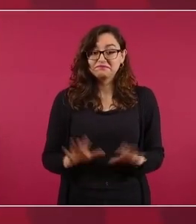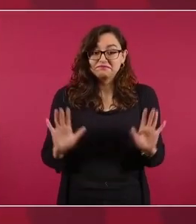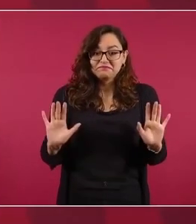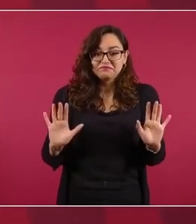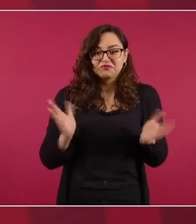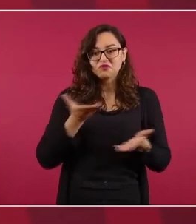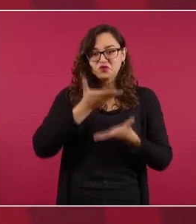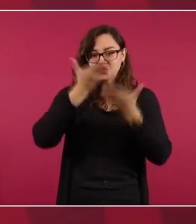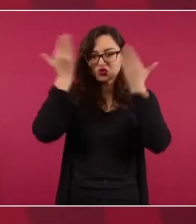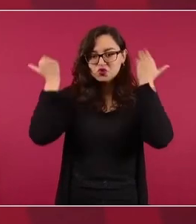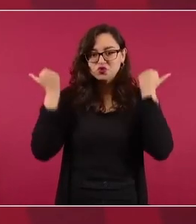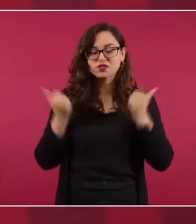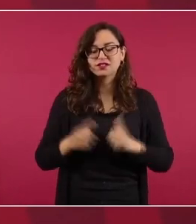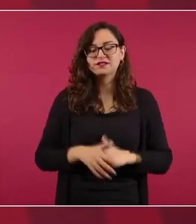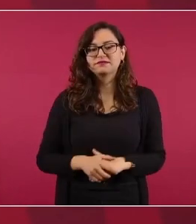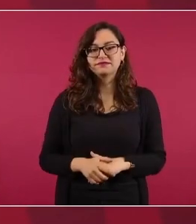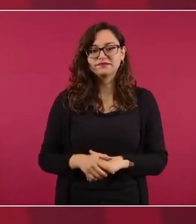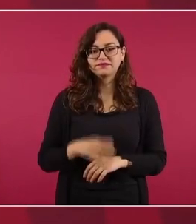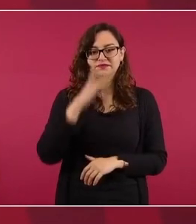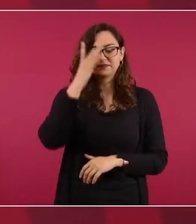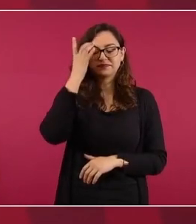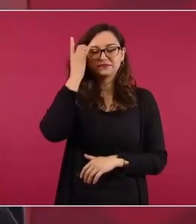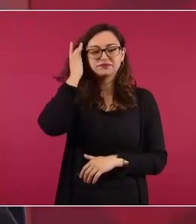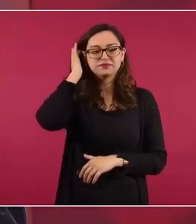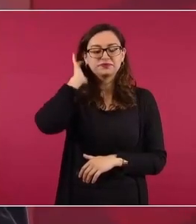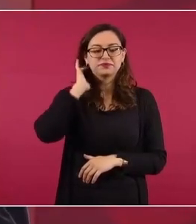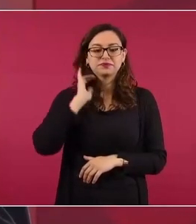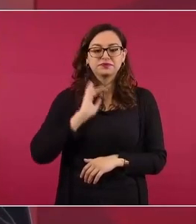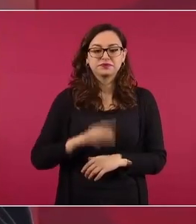la cibernética.